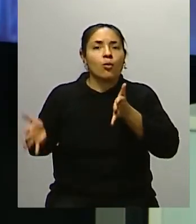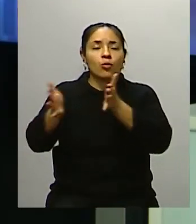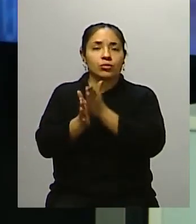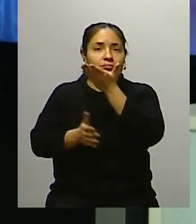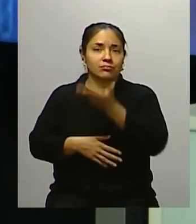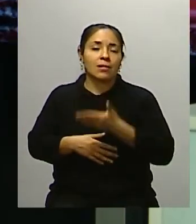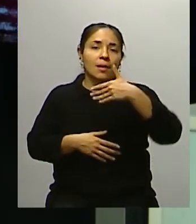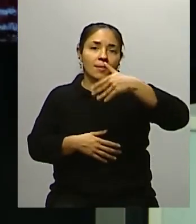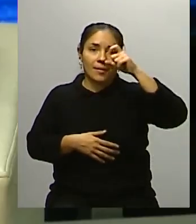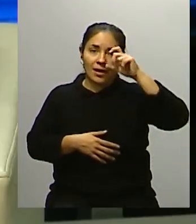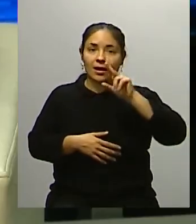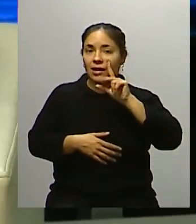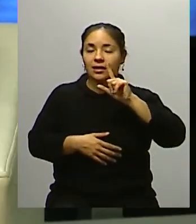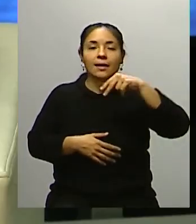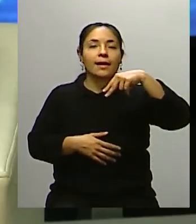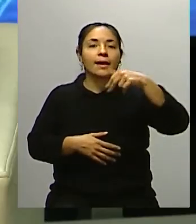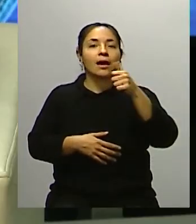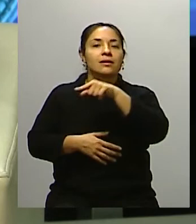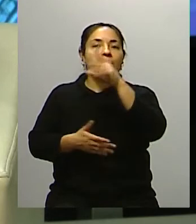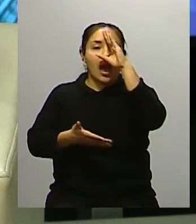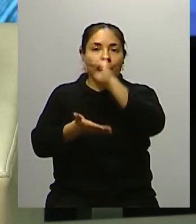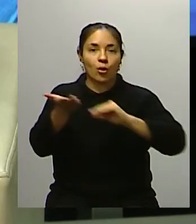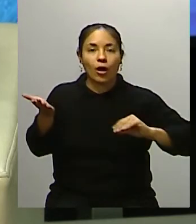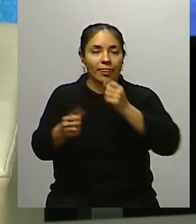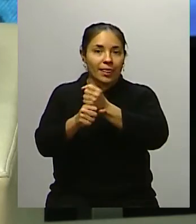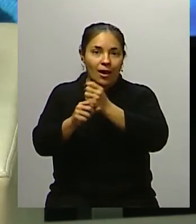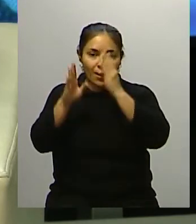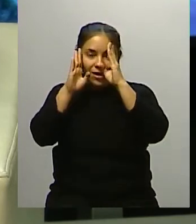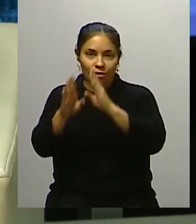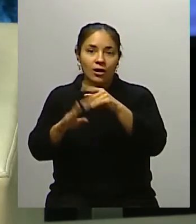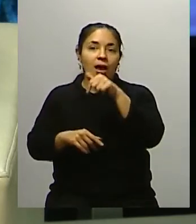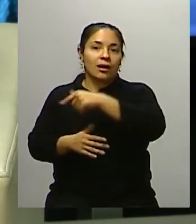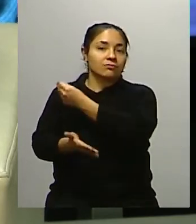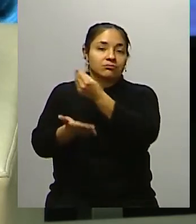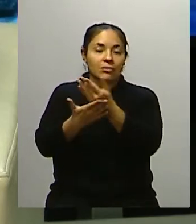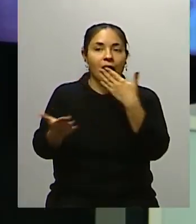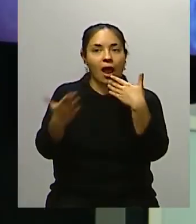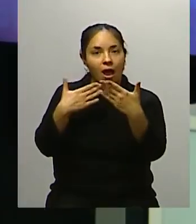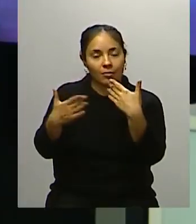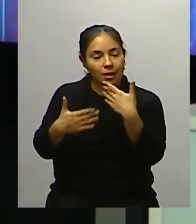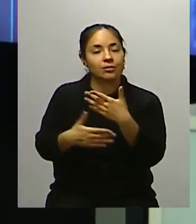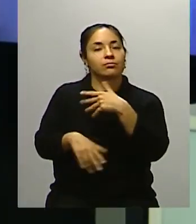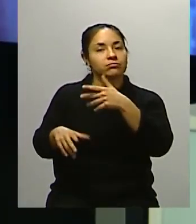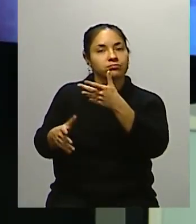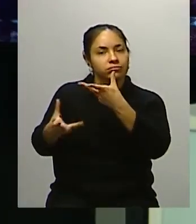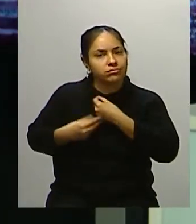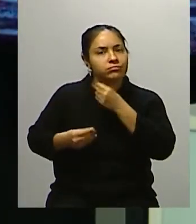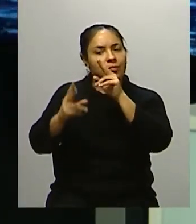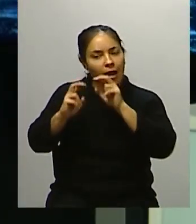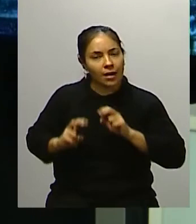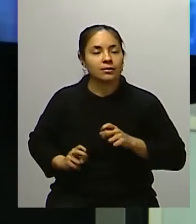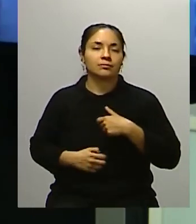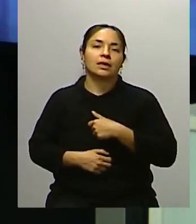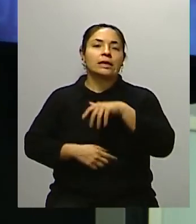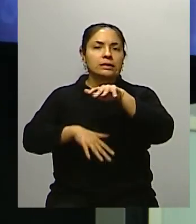abogada laboralista, que está con nosotros aquí en Chat Económico. Bueno, había quedado pendiente esto de hablar de una situación